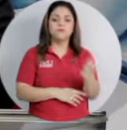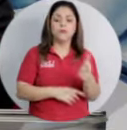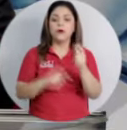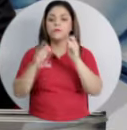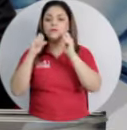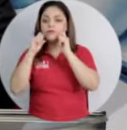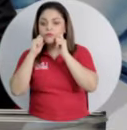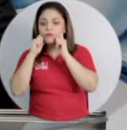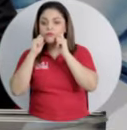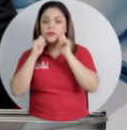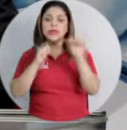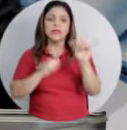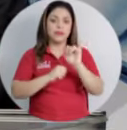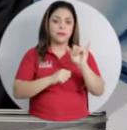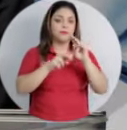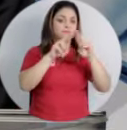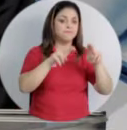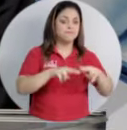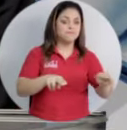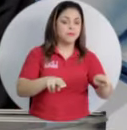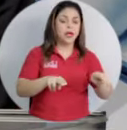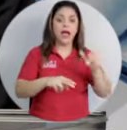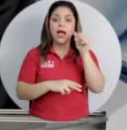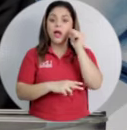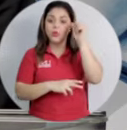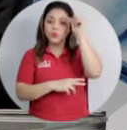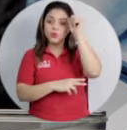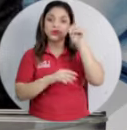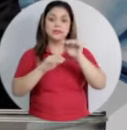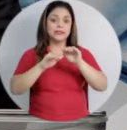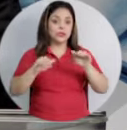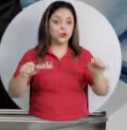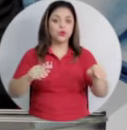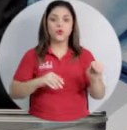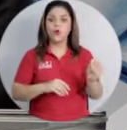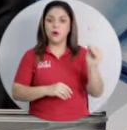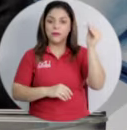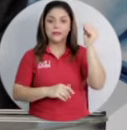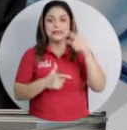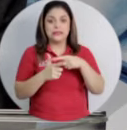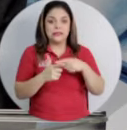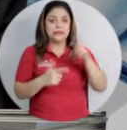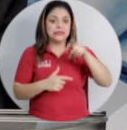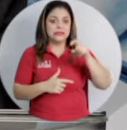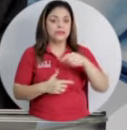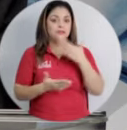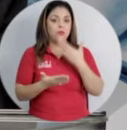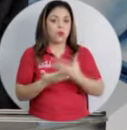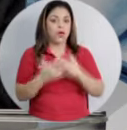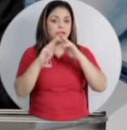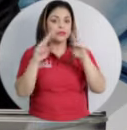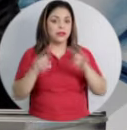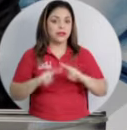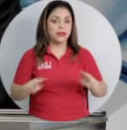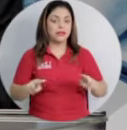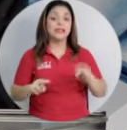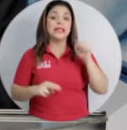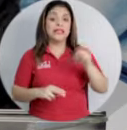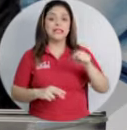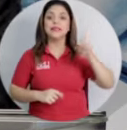en el hogar. Entonces necesitamos una buena conectividad. Entonces yo necesito, dentro de mi estructura de gastos, decir que